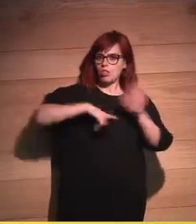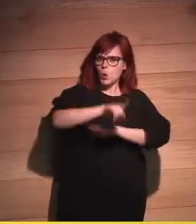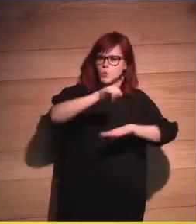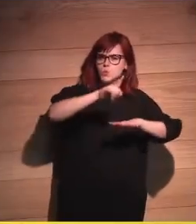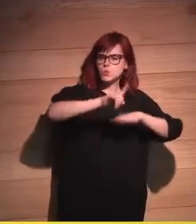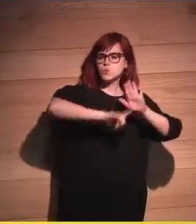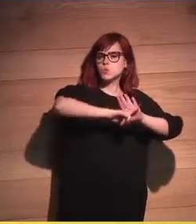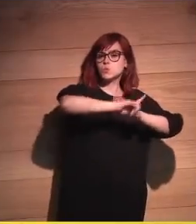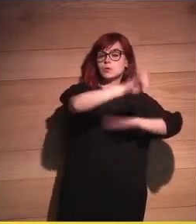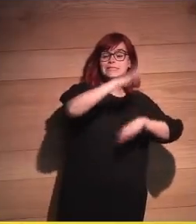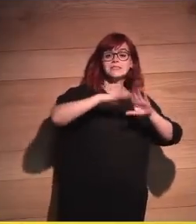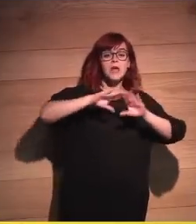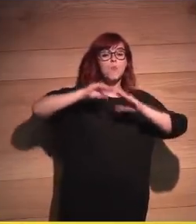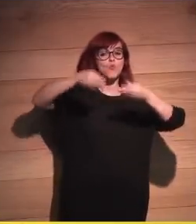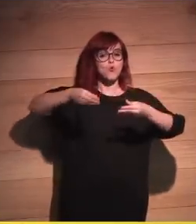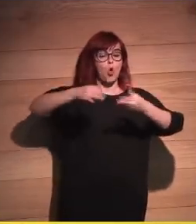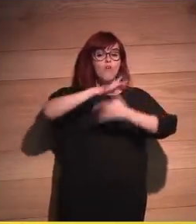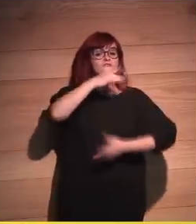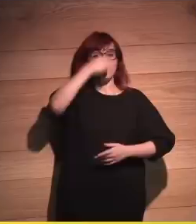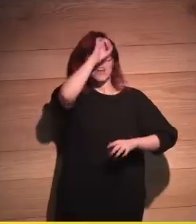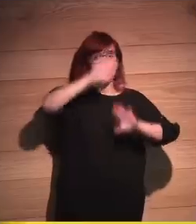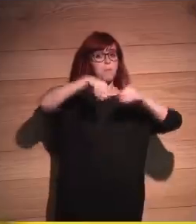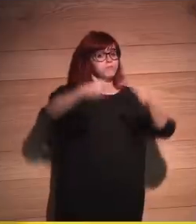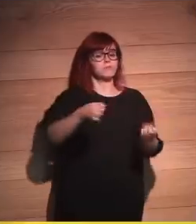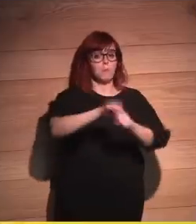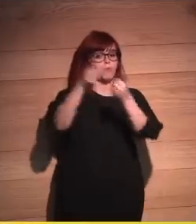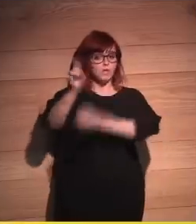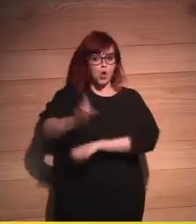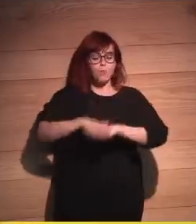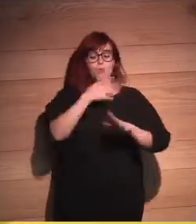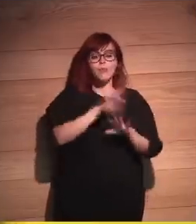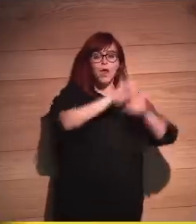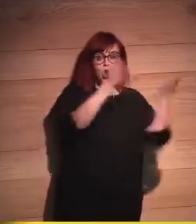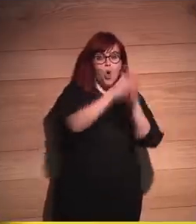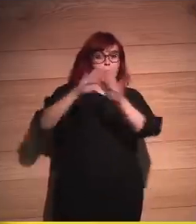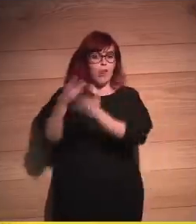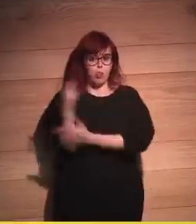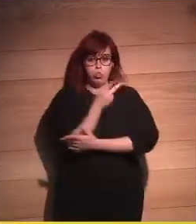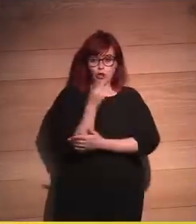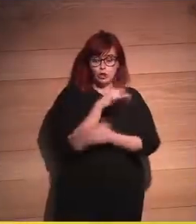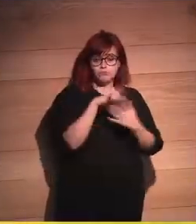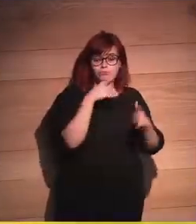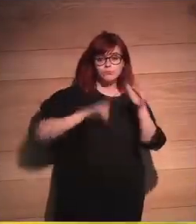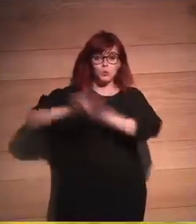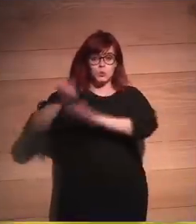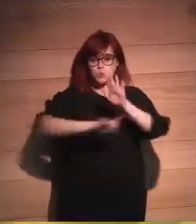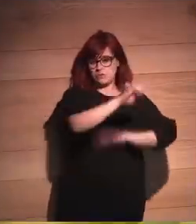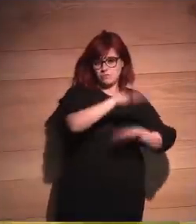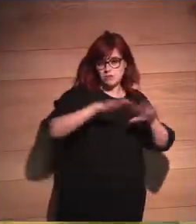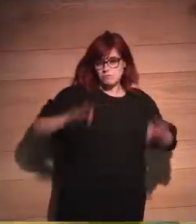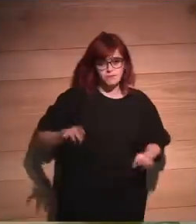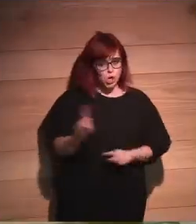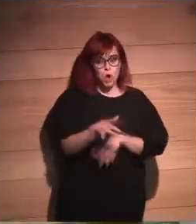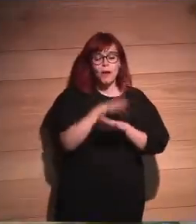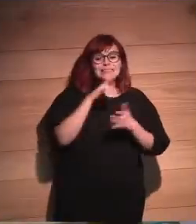desarrollándose. Si no hubiera caído el muro de Berlín, podría haber dado lugar a dos globalizaciones, en el mejor de los casos, no hubiera dado a dos, porque